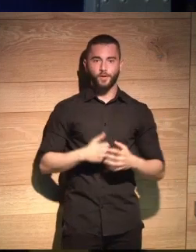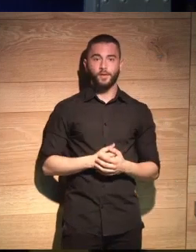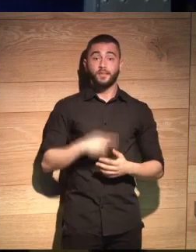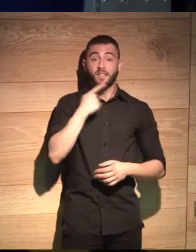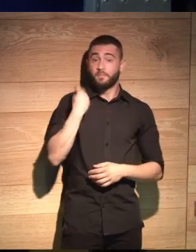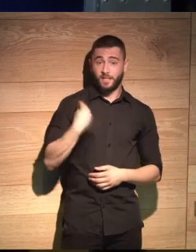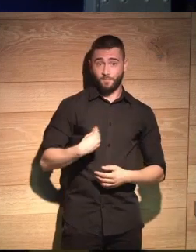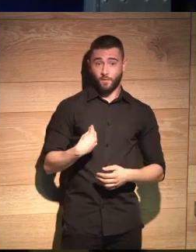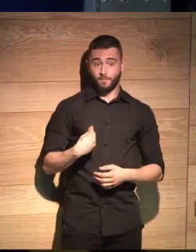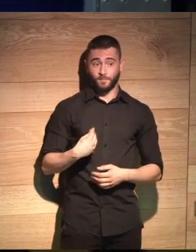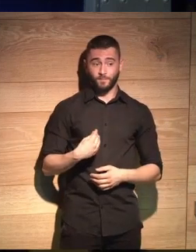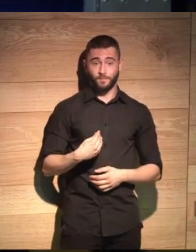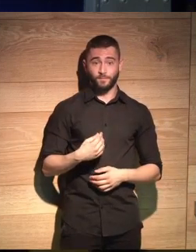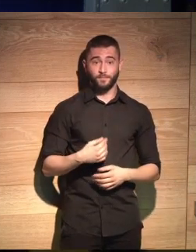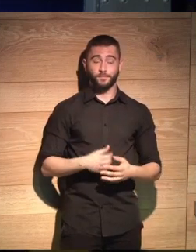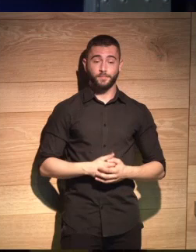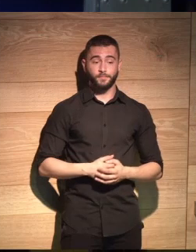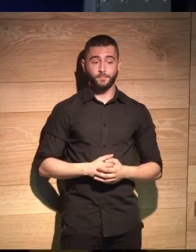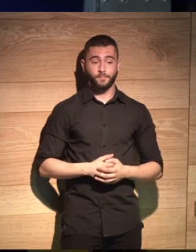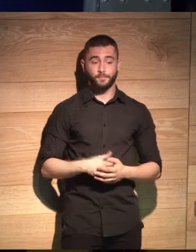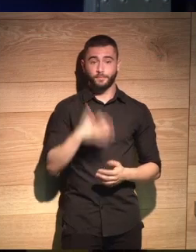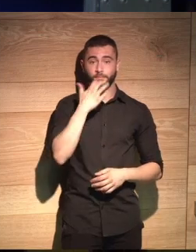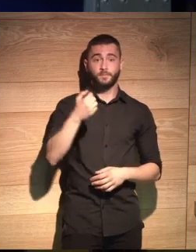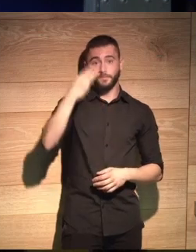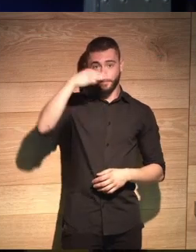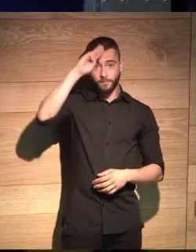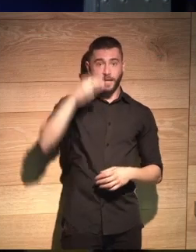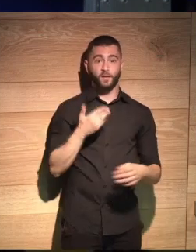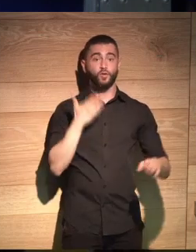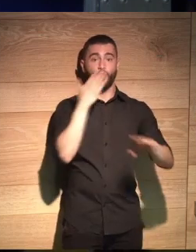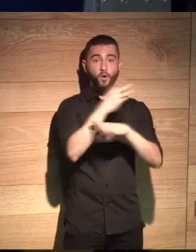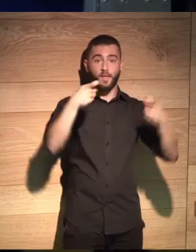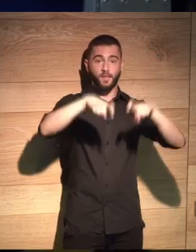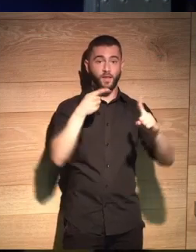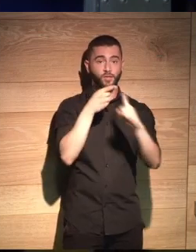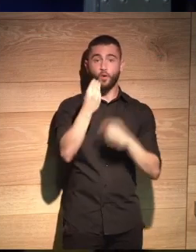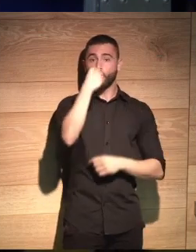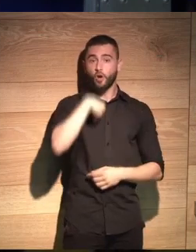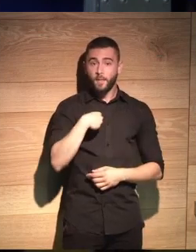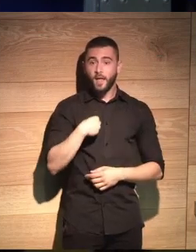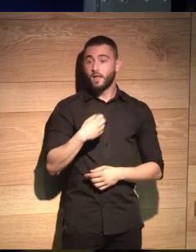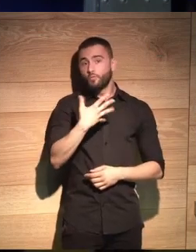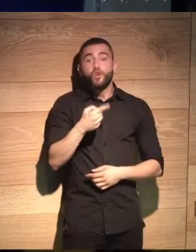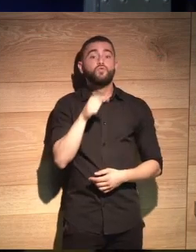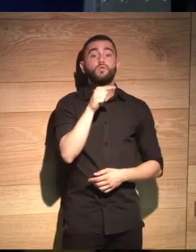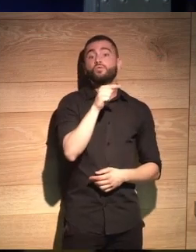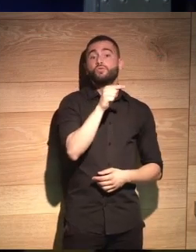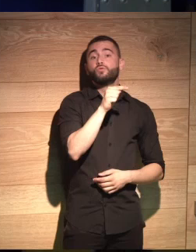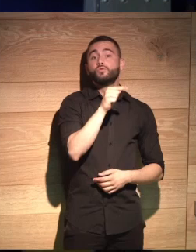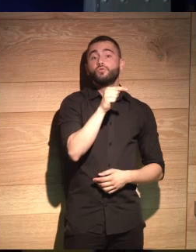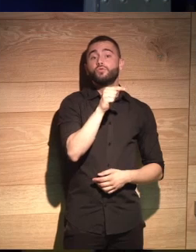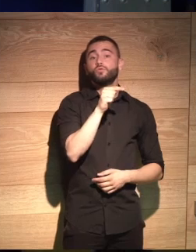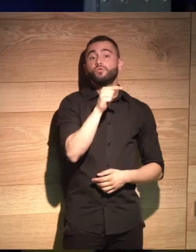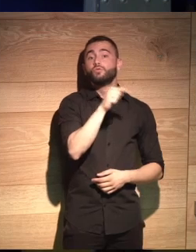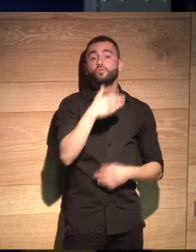mismo. Dice, cuando voy a México y quedamos para vernos a comer un día, le digo, bueno, ¿qué día, pa? ¿Dónde quieres verte